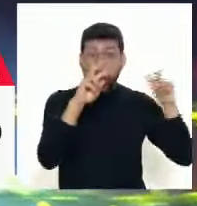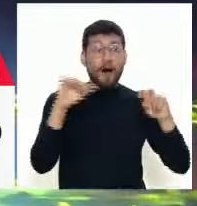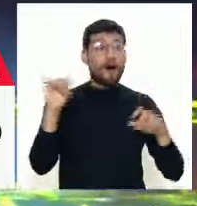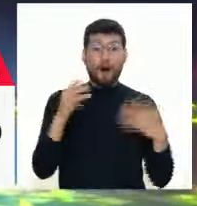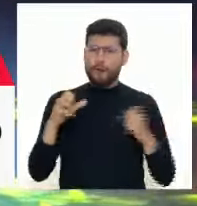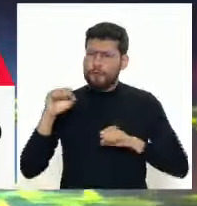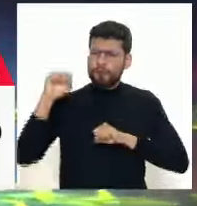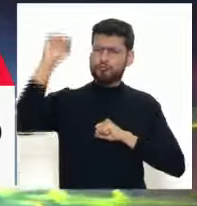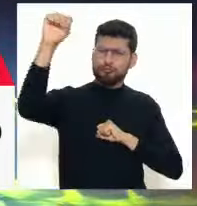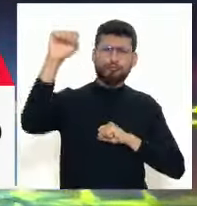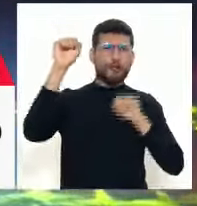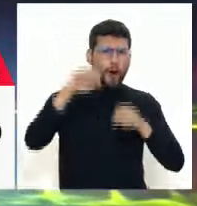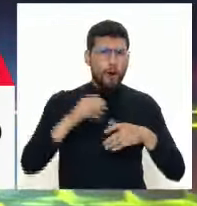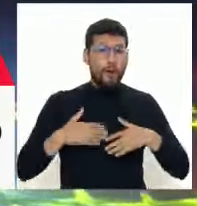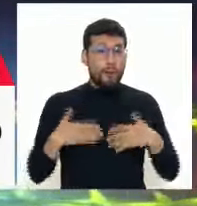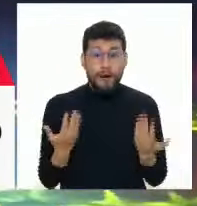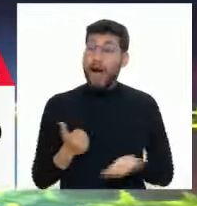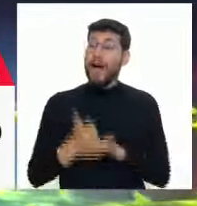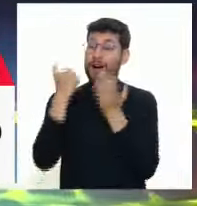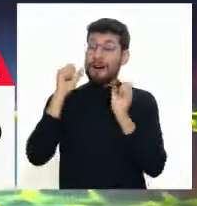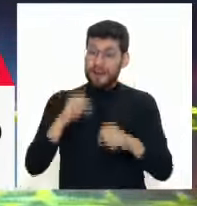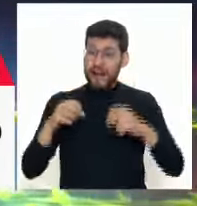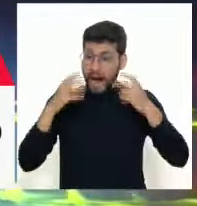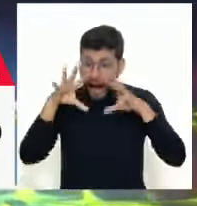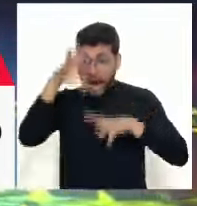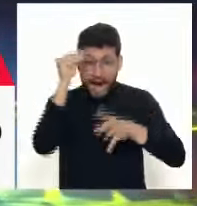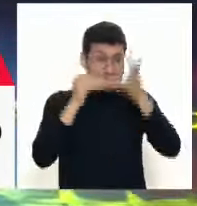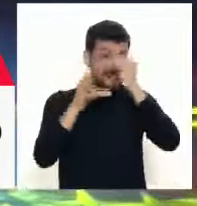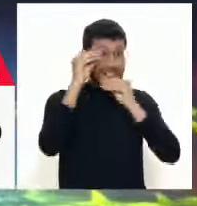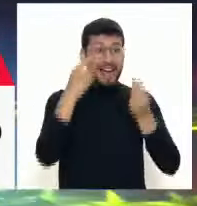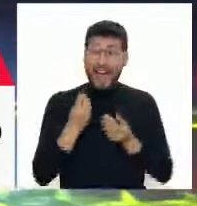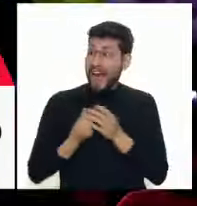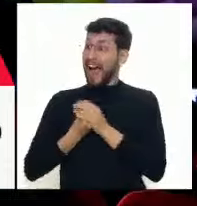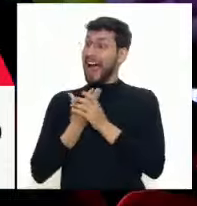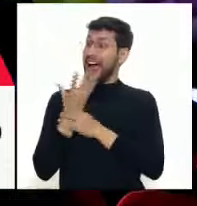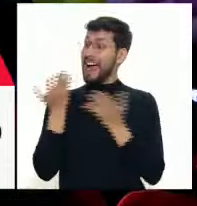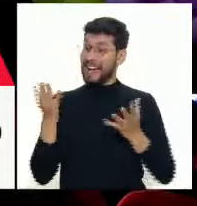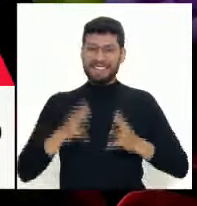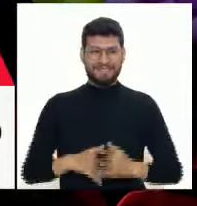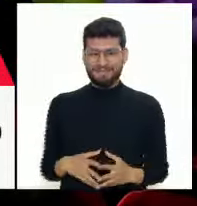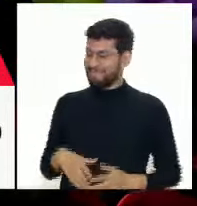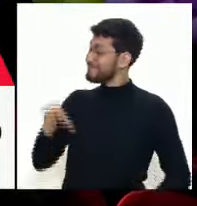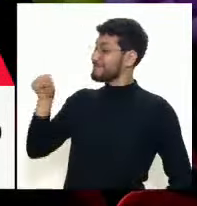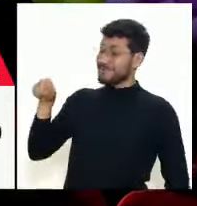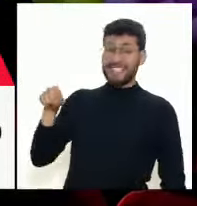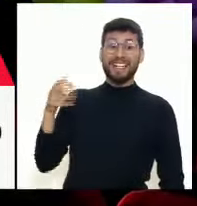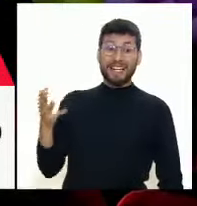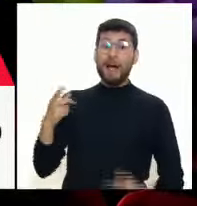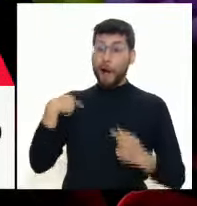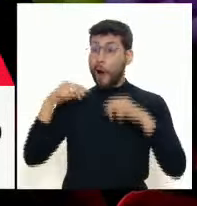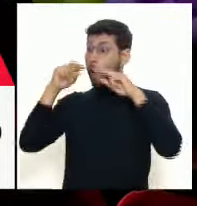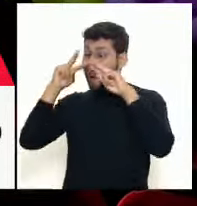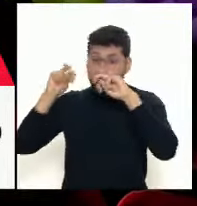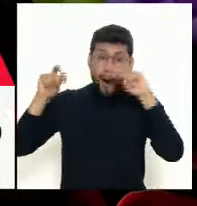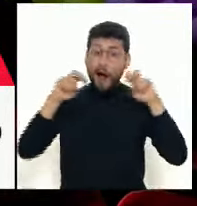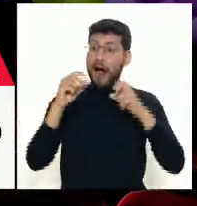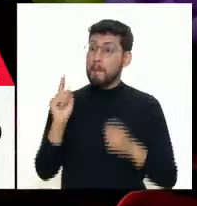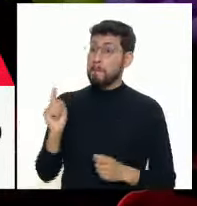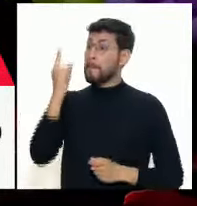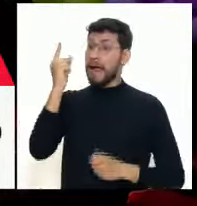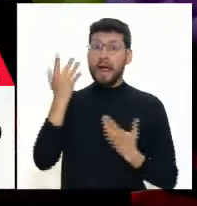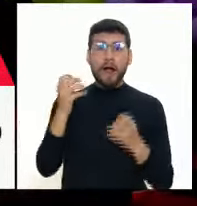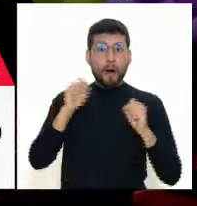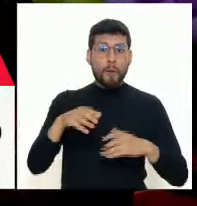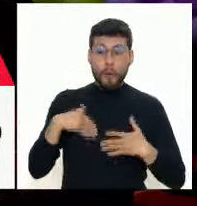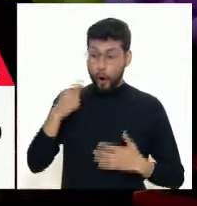un superpoder que nos ayuda a seguir aprendiendo y a seguir creciendo. Así es. La curiosidad es el primer paso